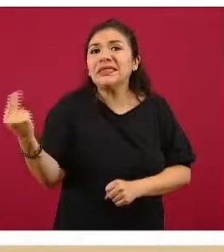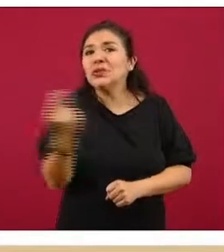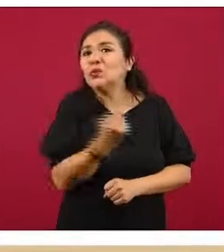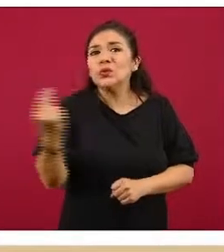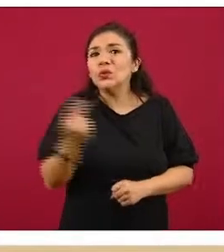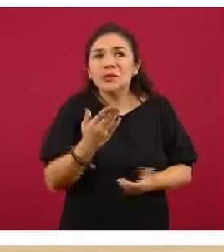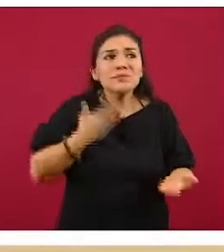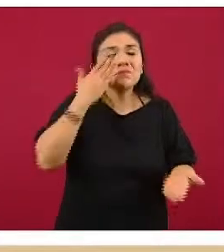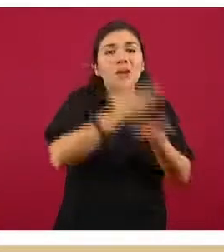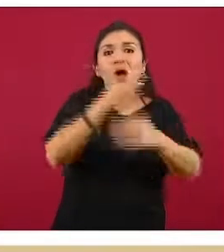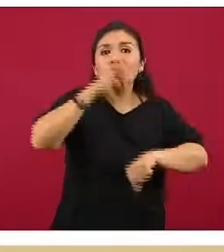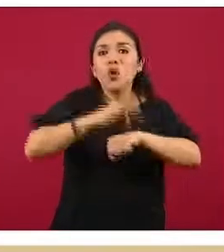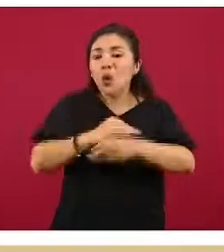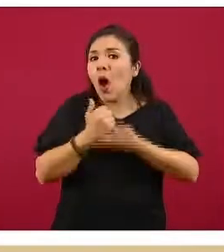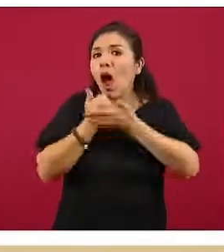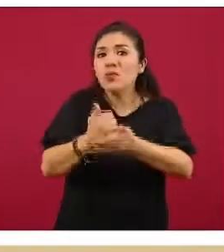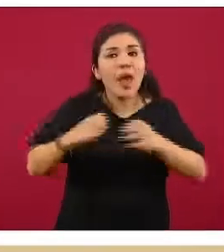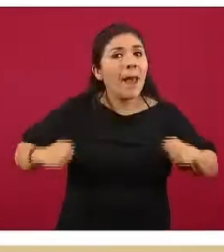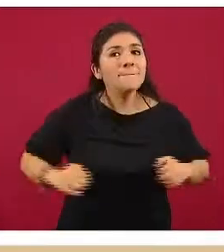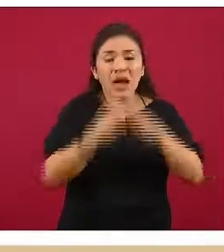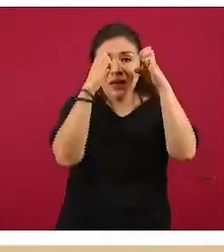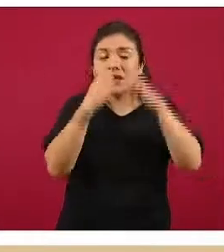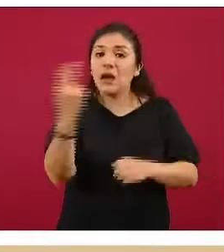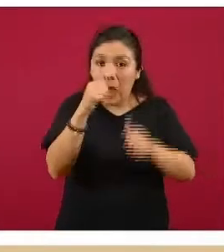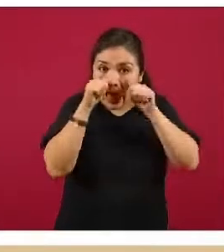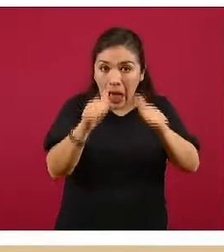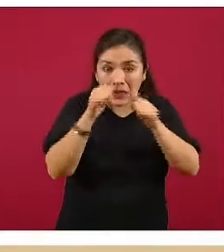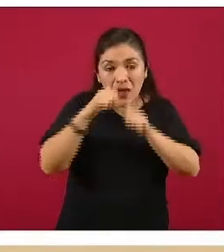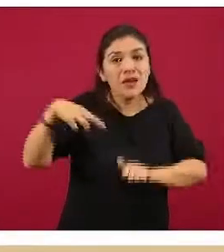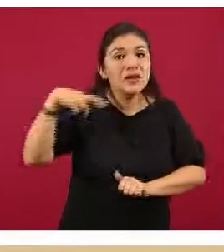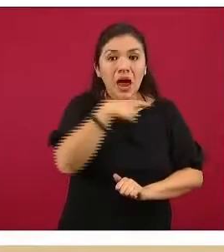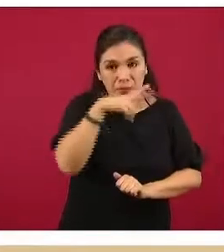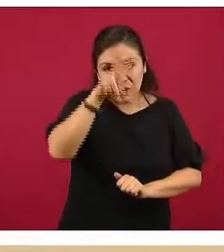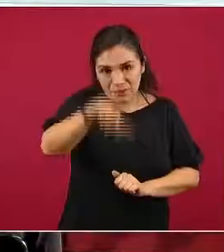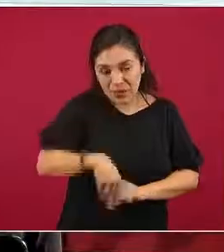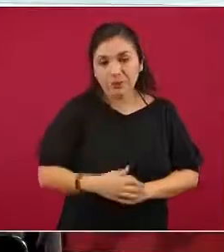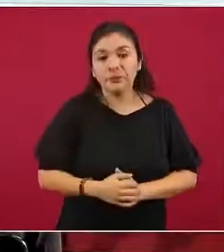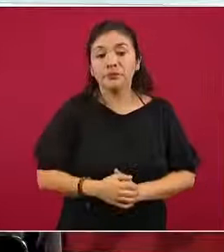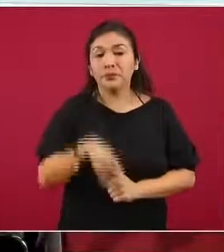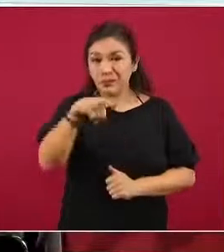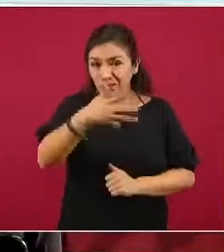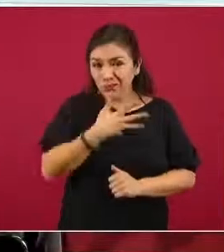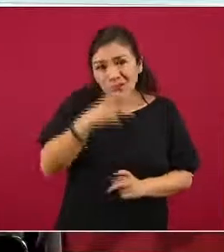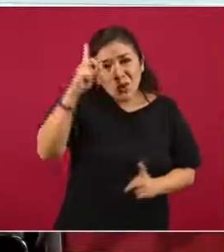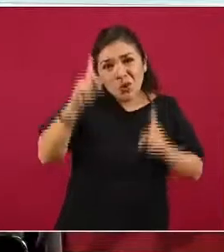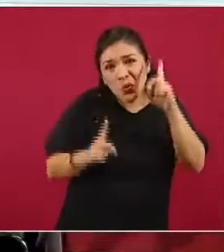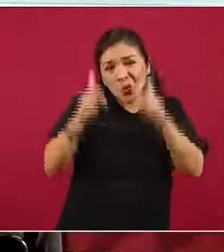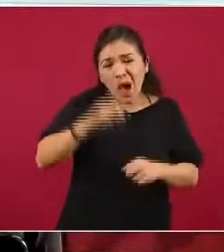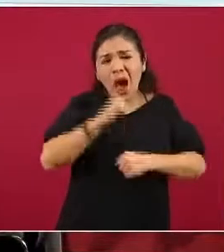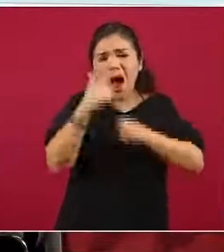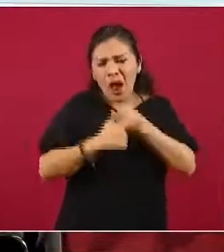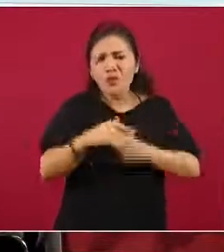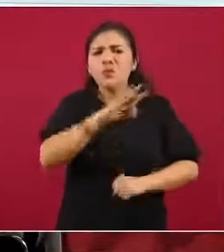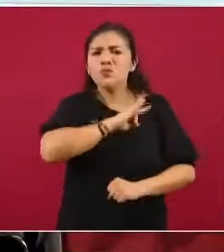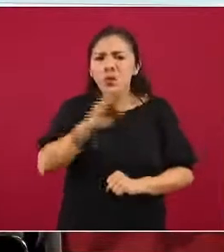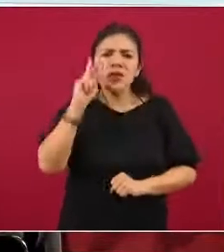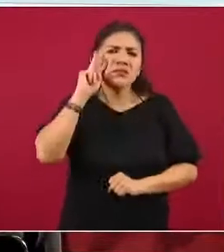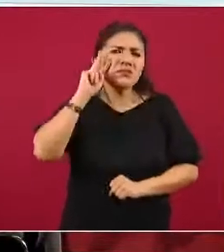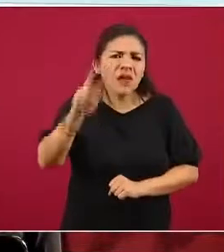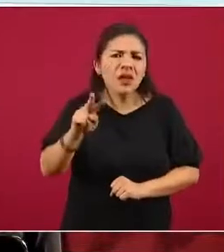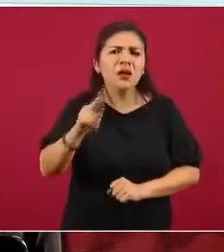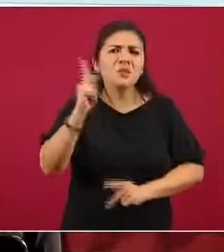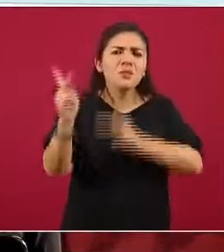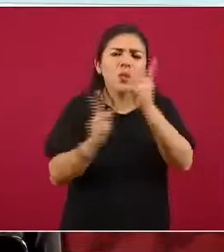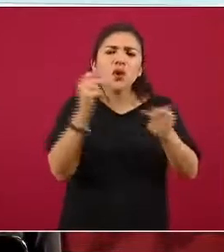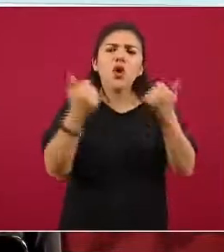urgencia, tienen que pues tratarse inmediatamente. Si hay dudas, pues hay que consultar precisamente con